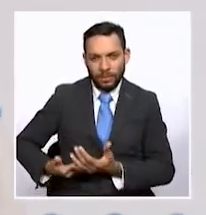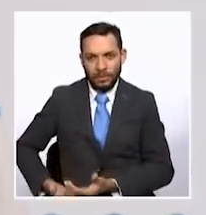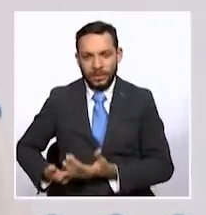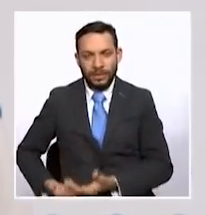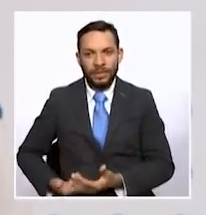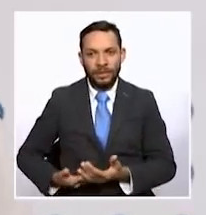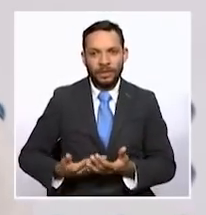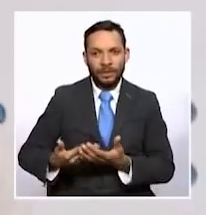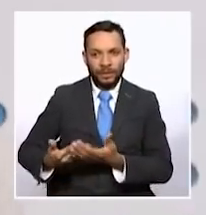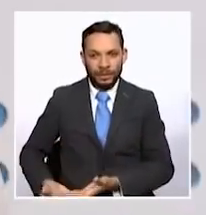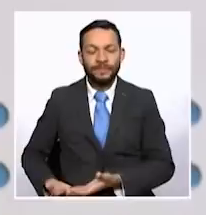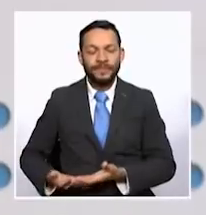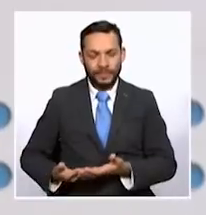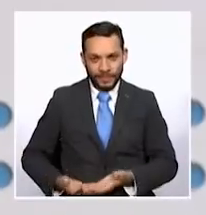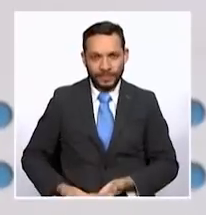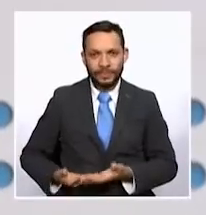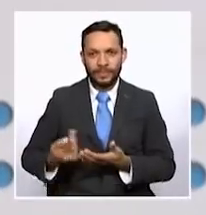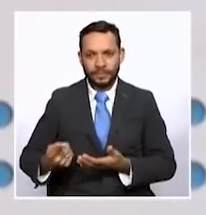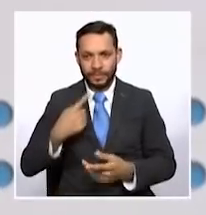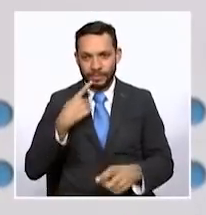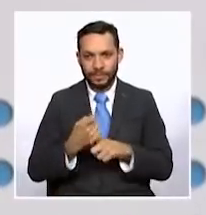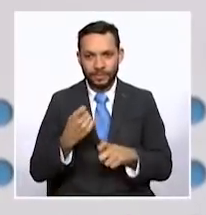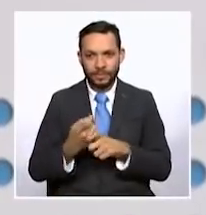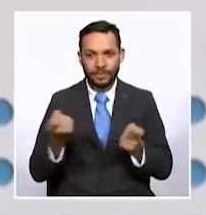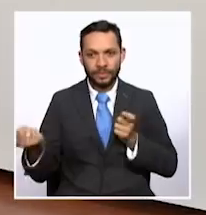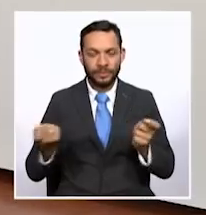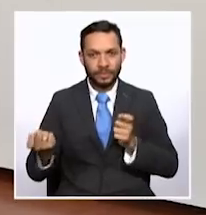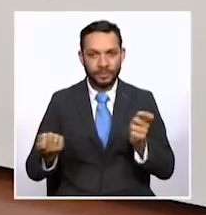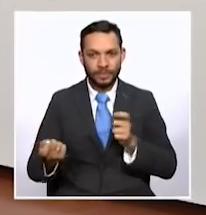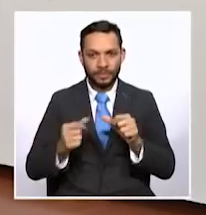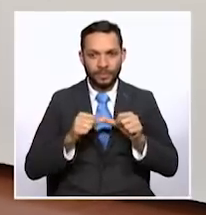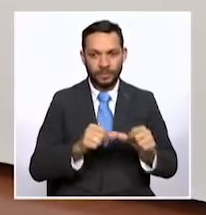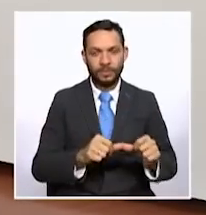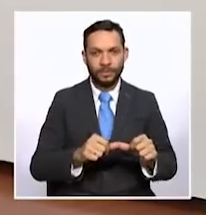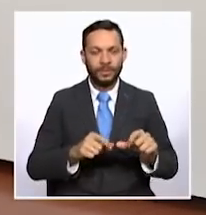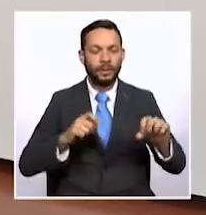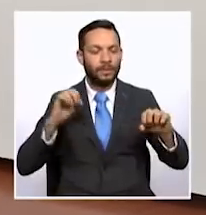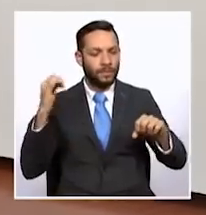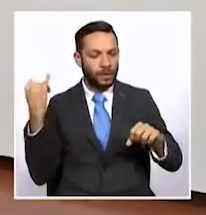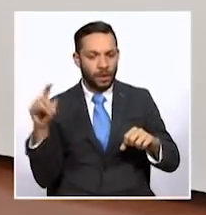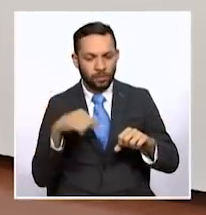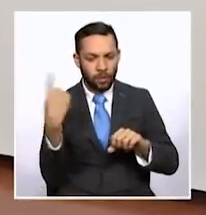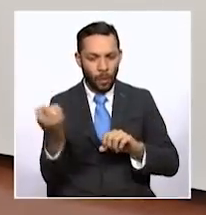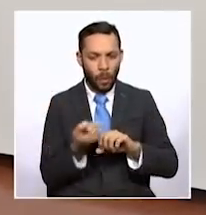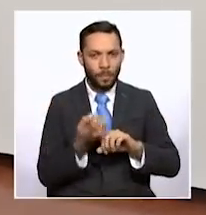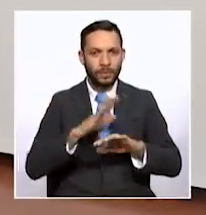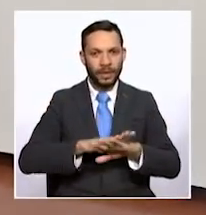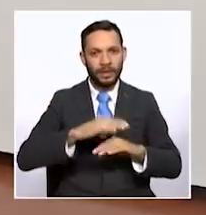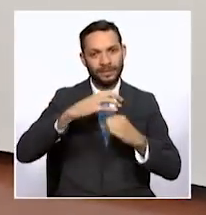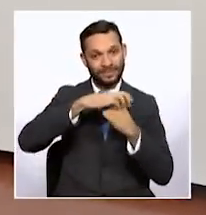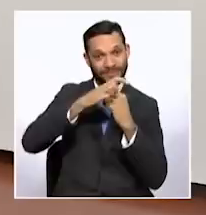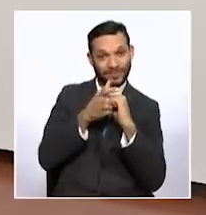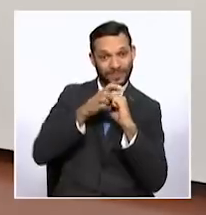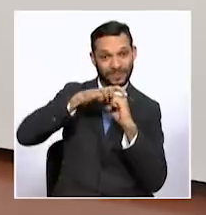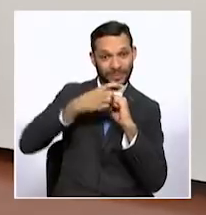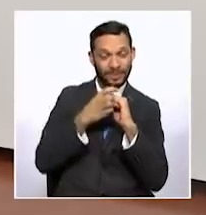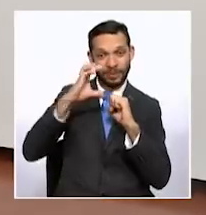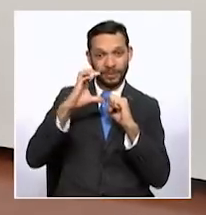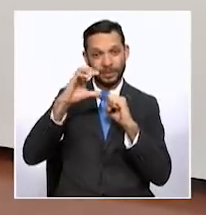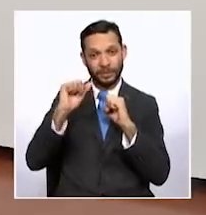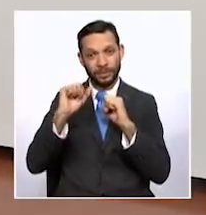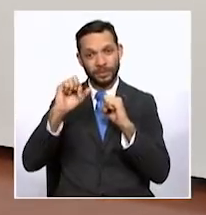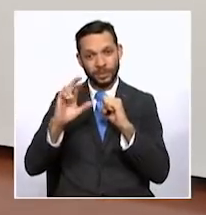y esa sobrecarga articular, como las articulaciones, esta parte de acá está cubierta por cartílago, igual que esta está cubierta por cartílago,